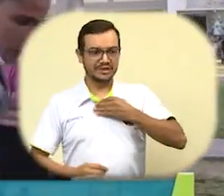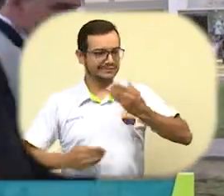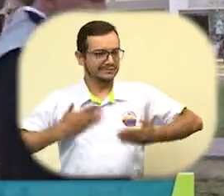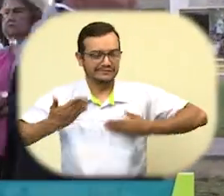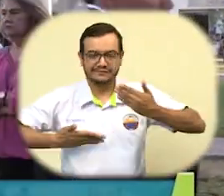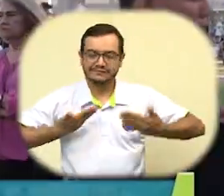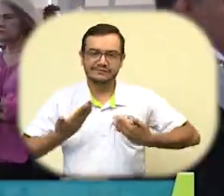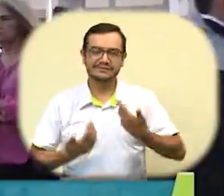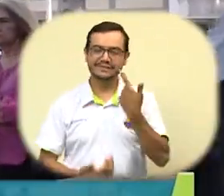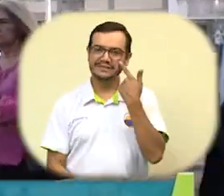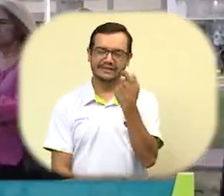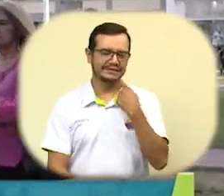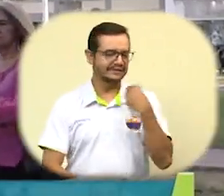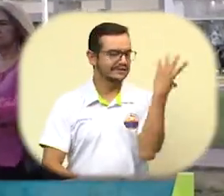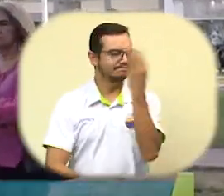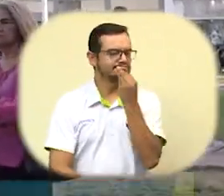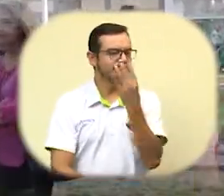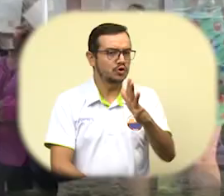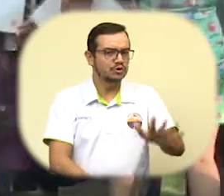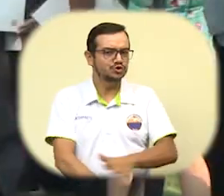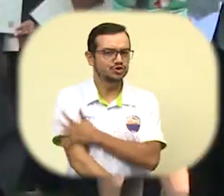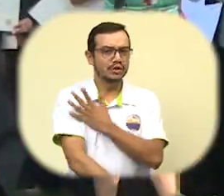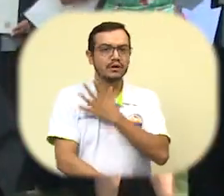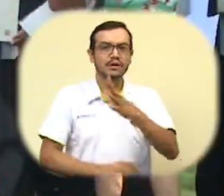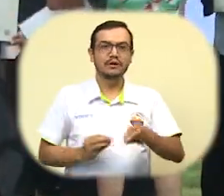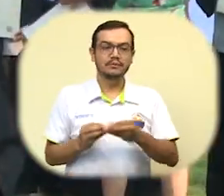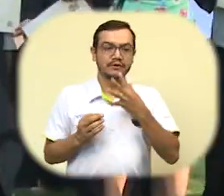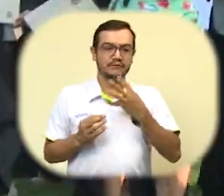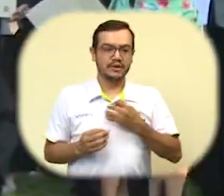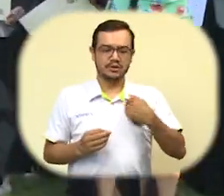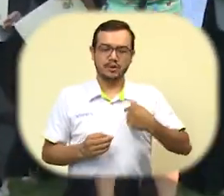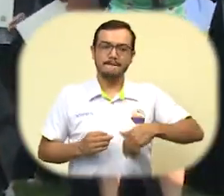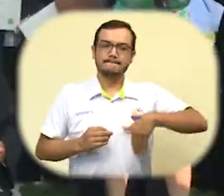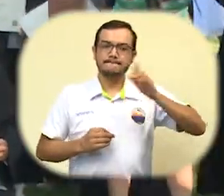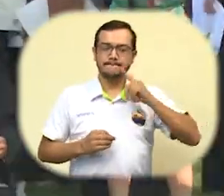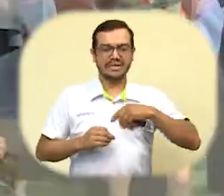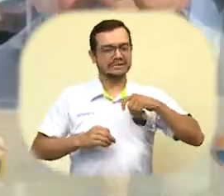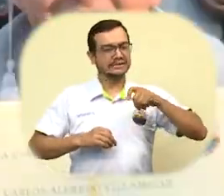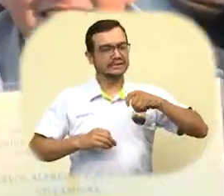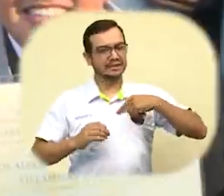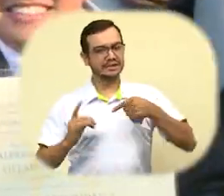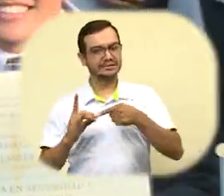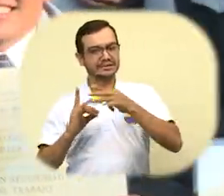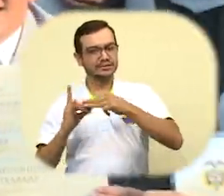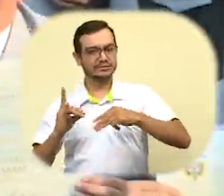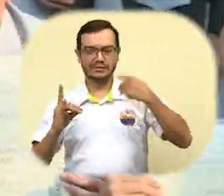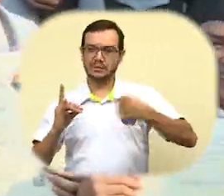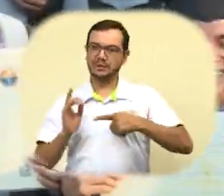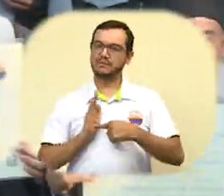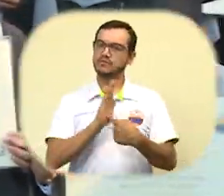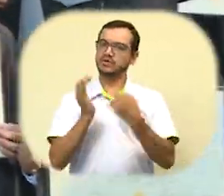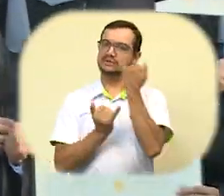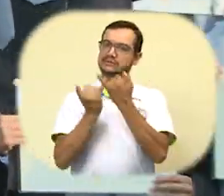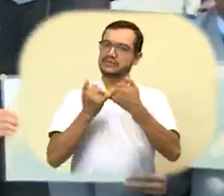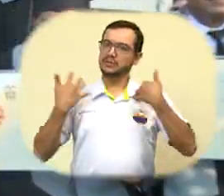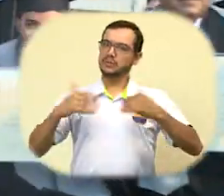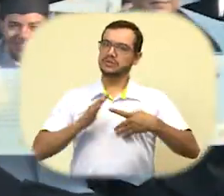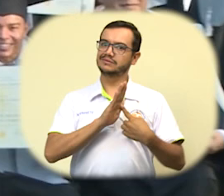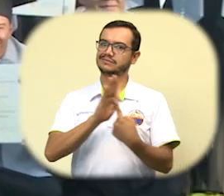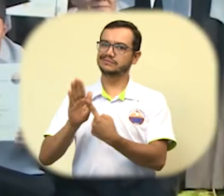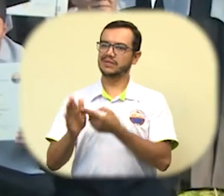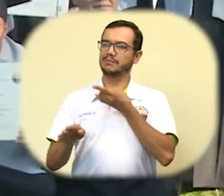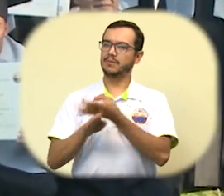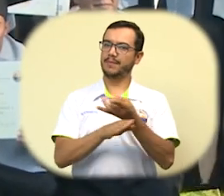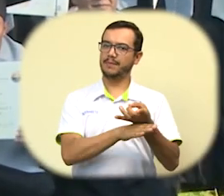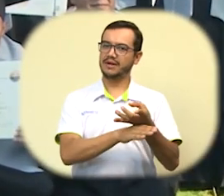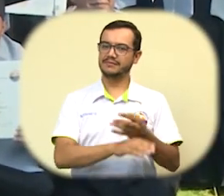elegante, feliz, súper hermoso. Ante todo, una de las universidades más nombradas aquí públicas en Colombia es esta. Esta es la que es buena.